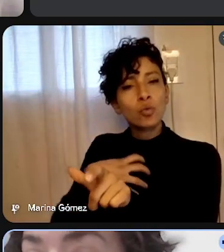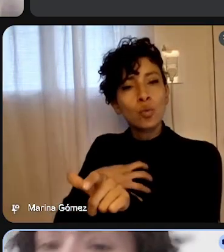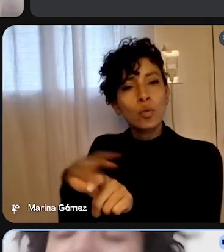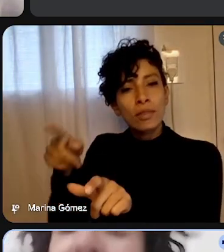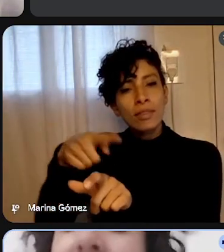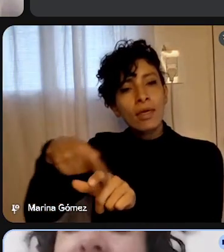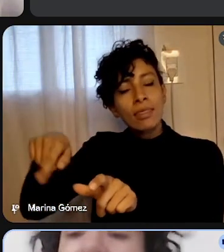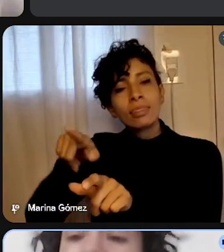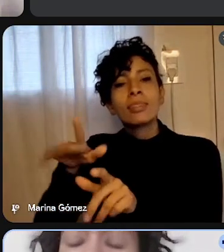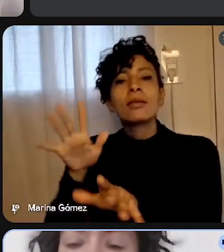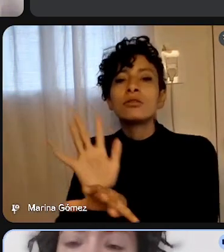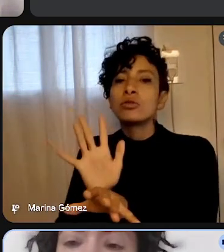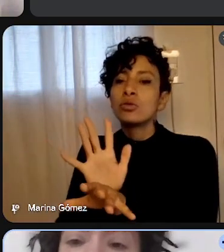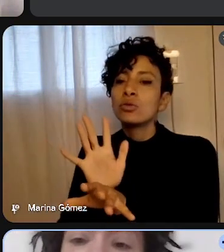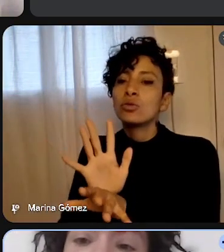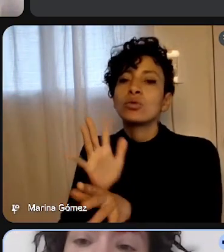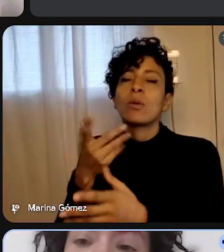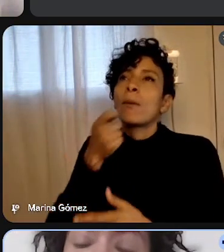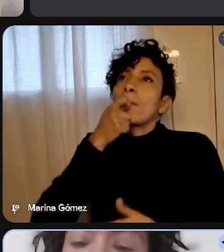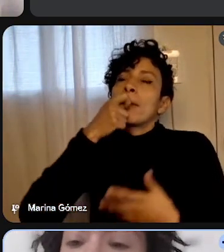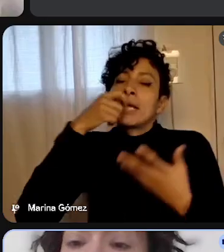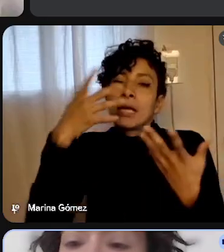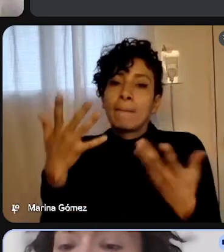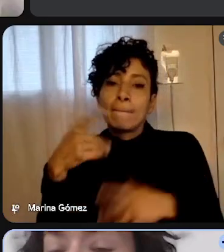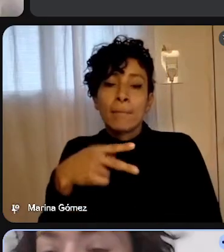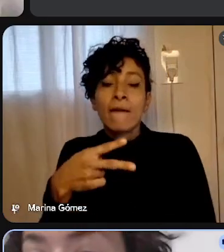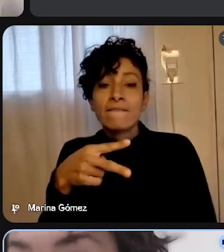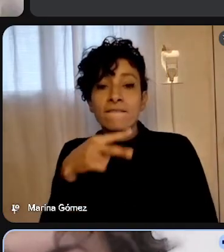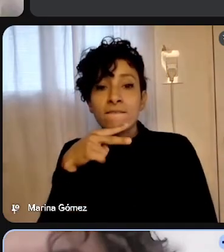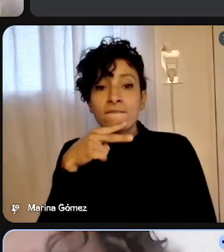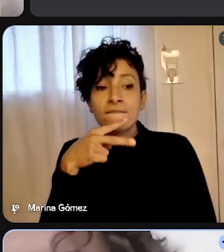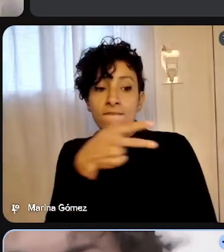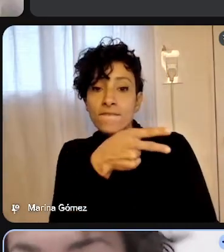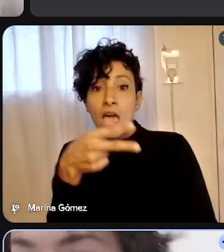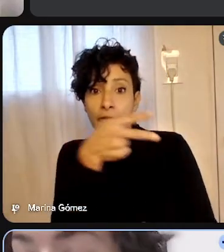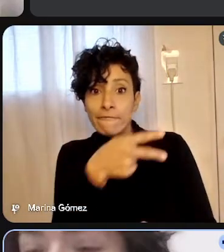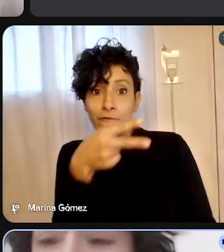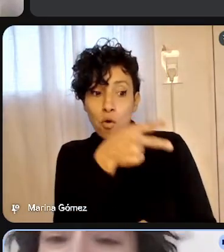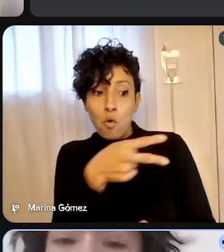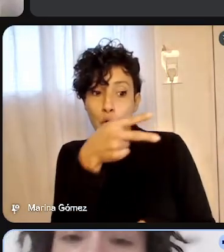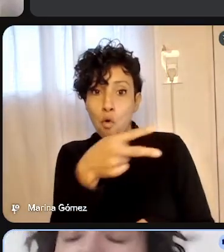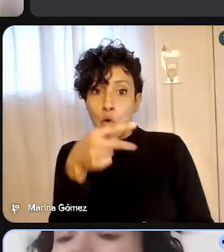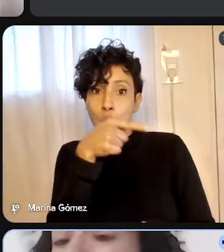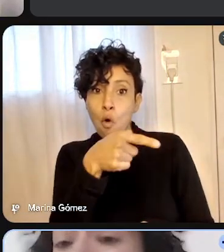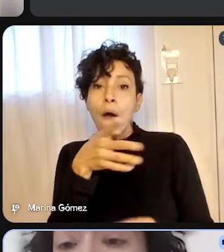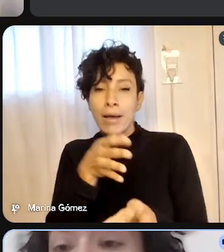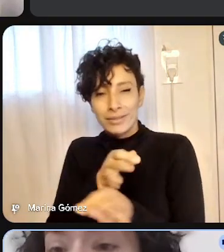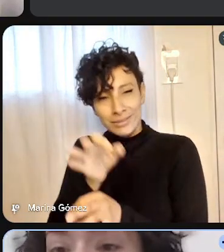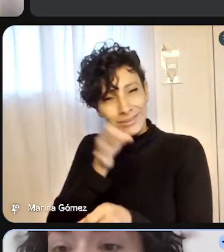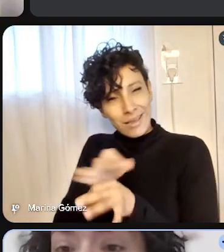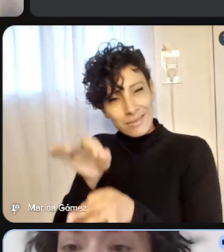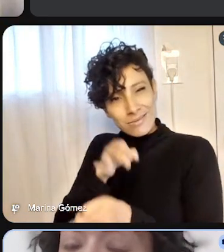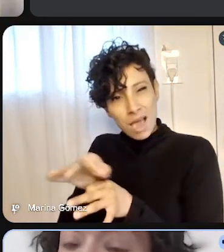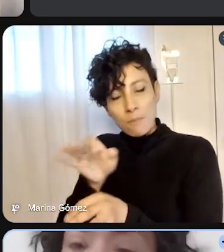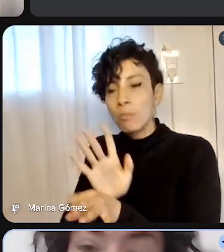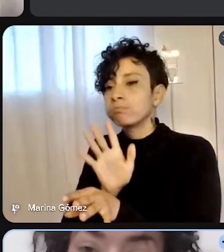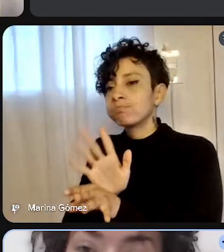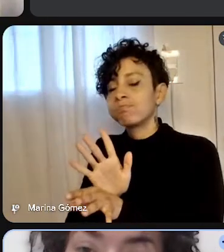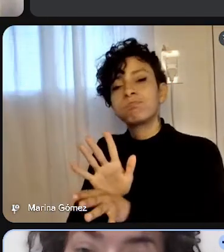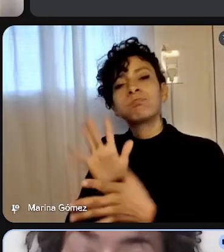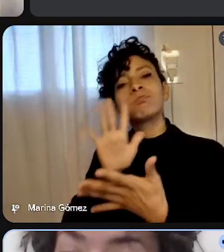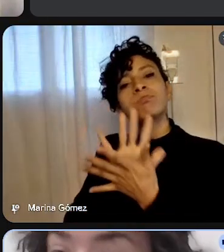comentaba, que por ahí si enseñamos verbos y decimos, bueno, preparar, no va a ser lo mismo